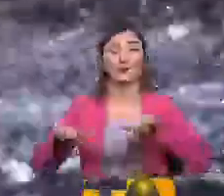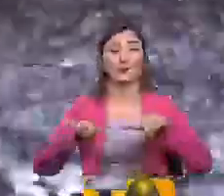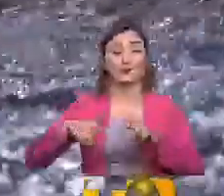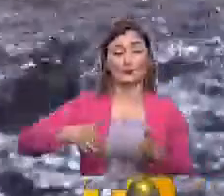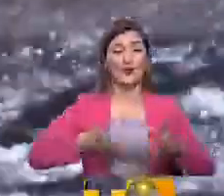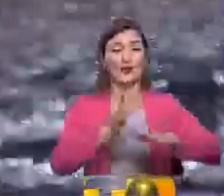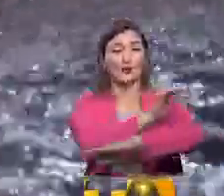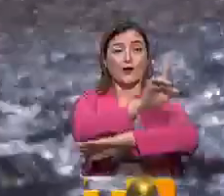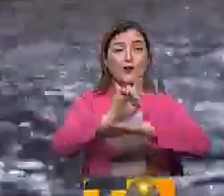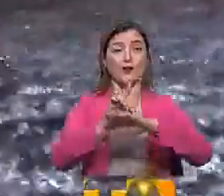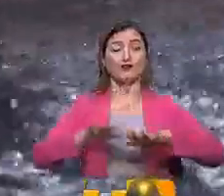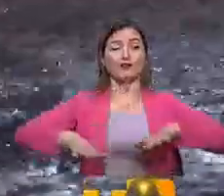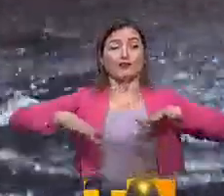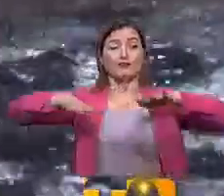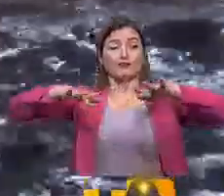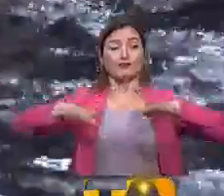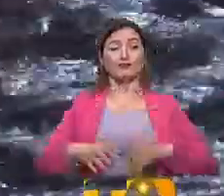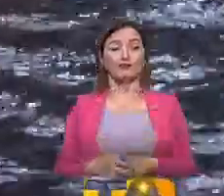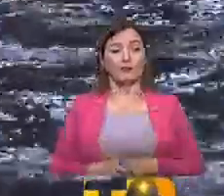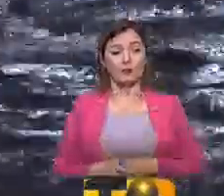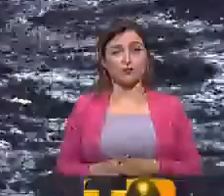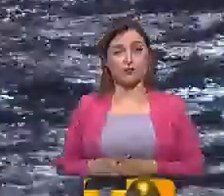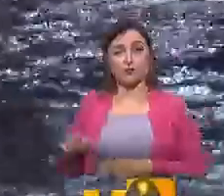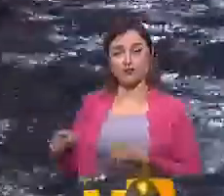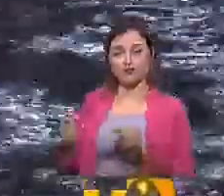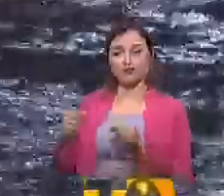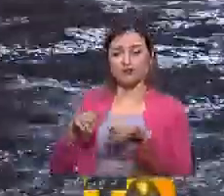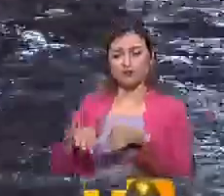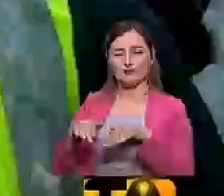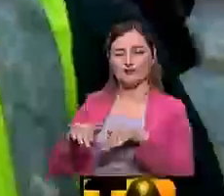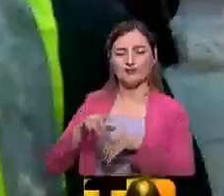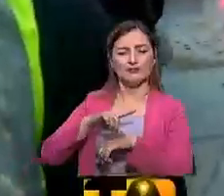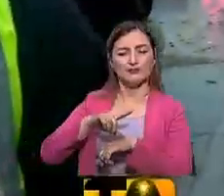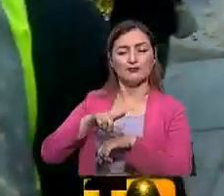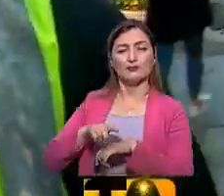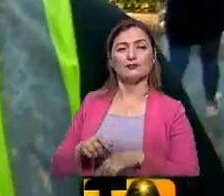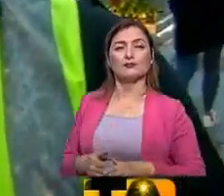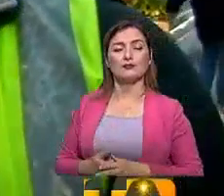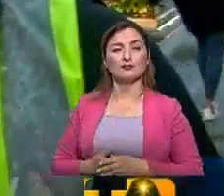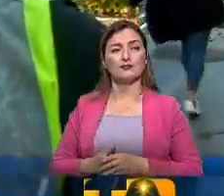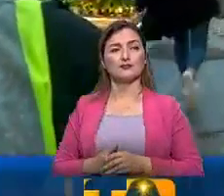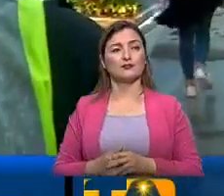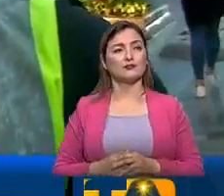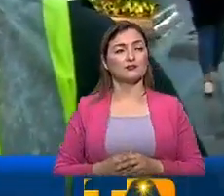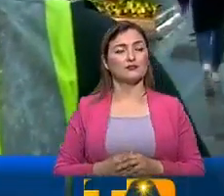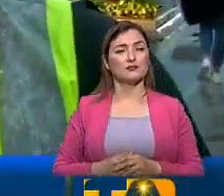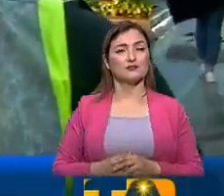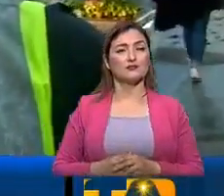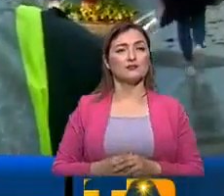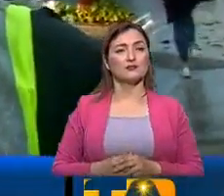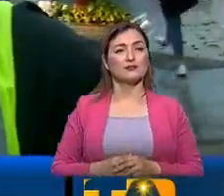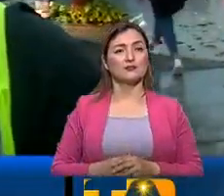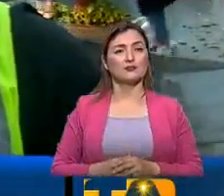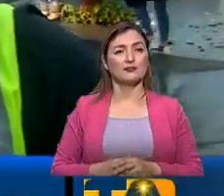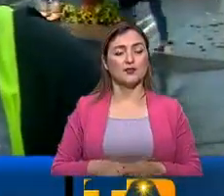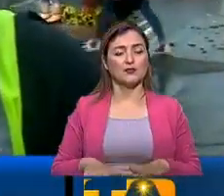a Daule también estaban anegados, lo que causó congestión vehicular por algunos minutos. Aquí lo que pasa es que está tapado y por eso es que el agua se